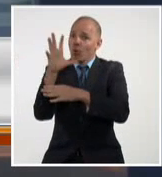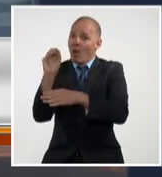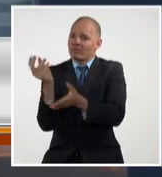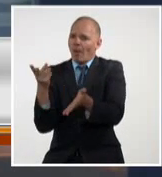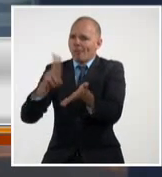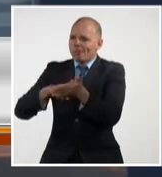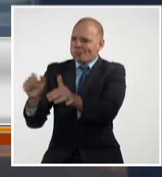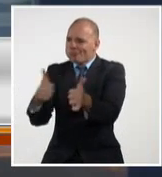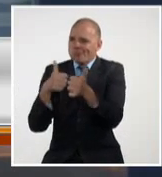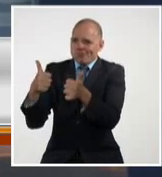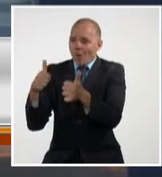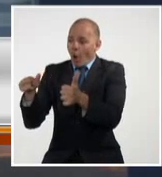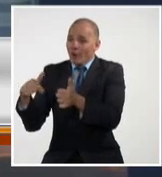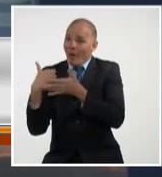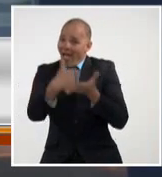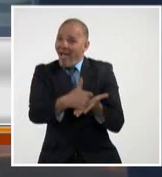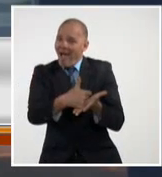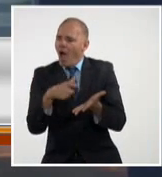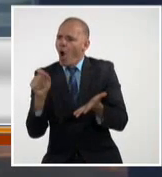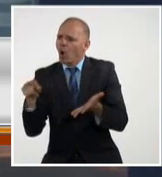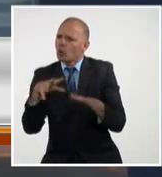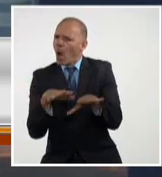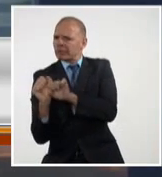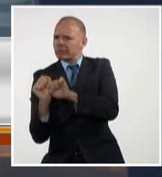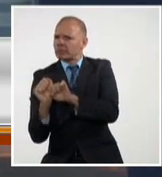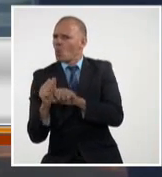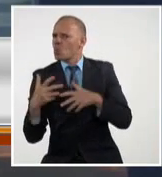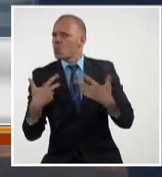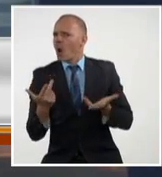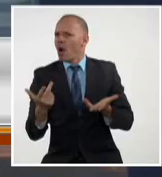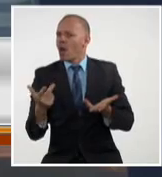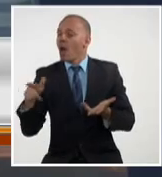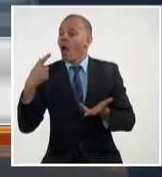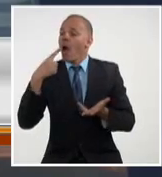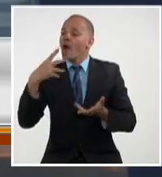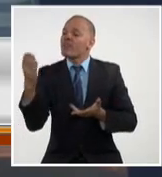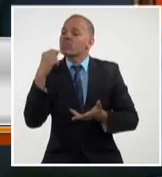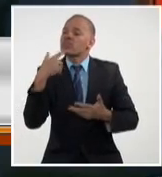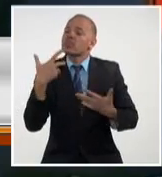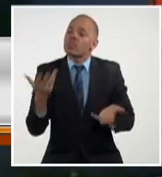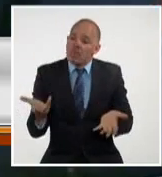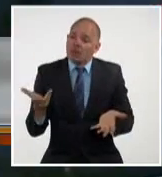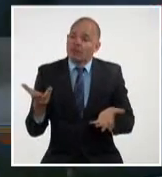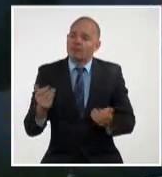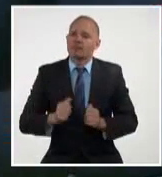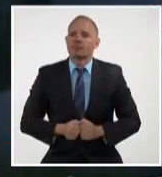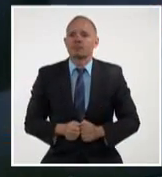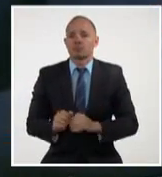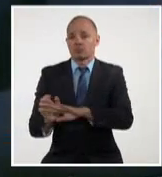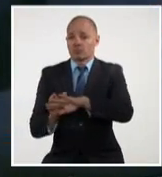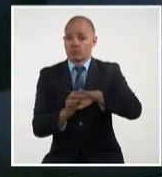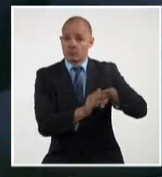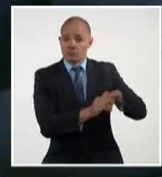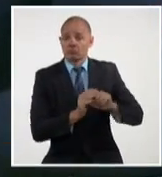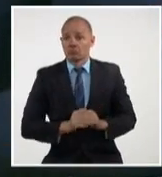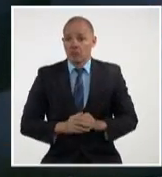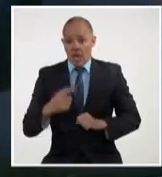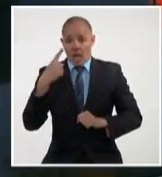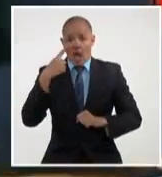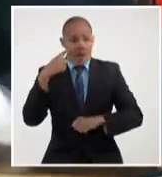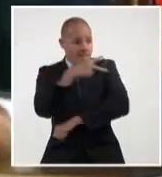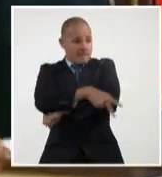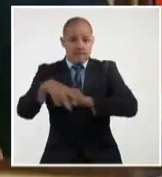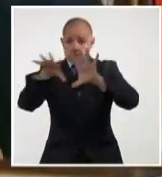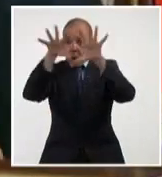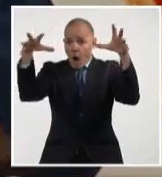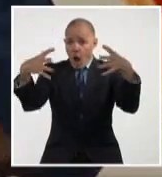dura. Esperamos que el Congreso tome la decisión correcta de forma bipartidista. Los pesos pesados de la política internacional trabajan en